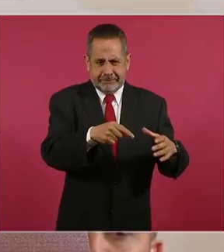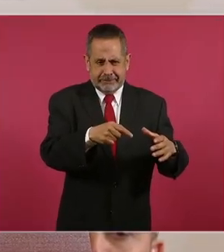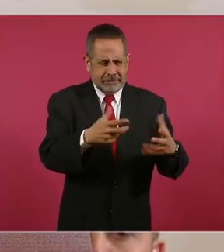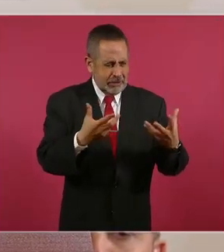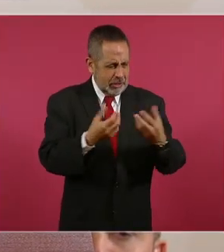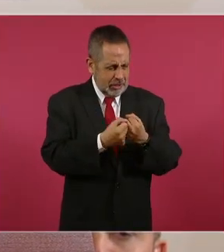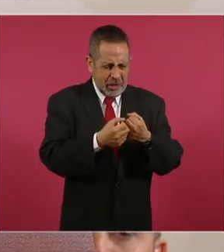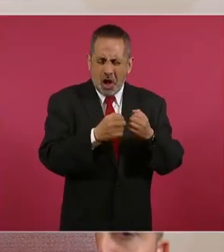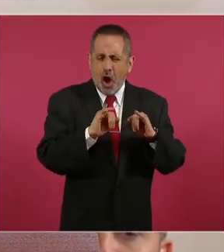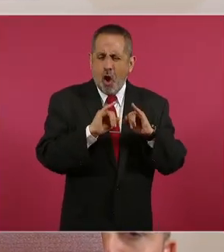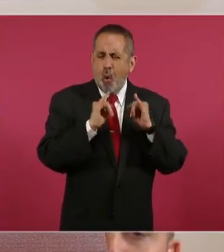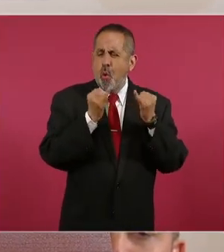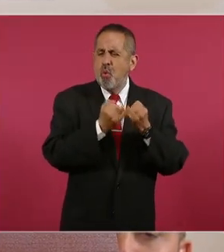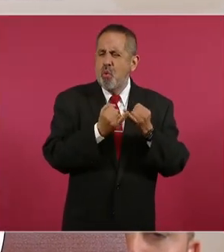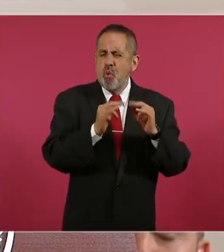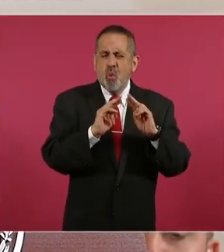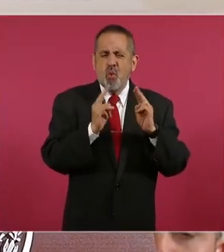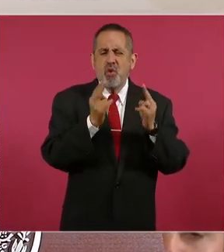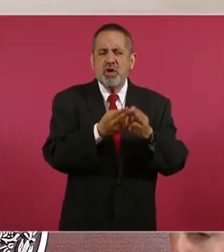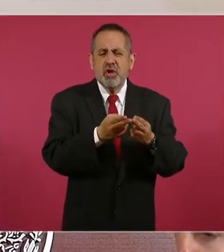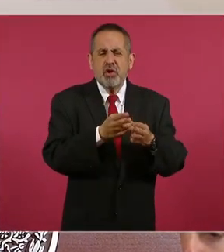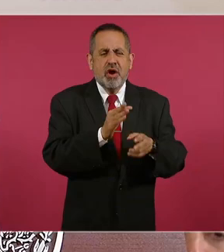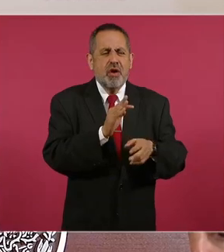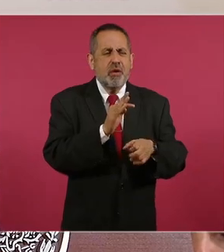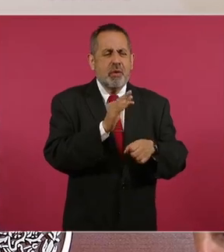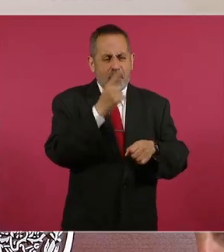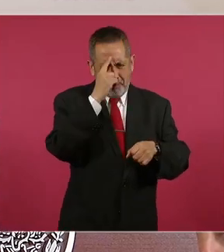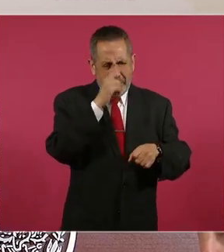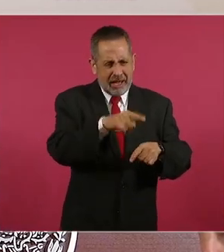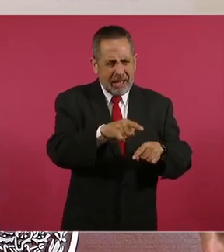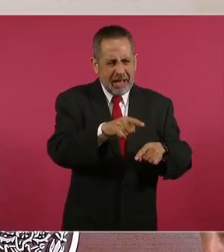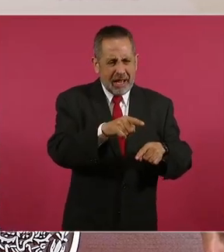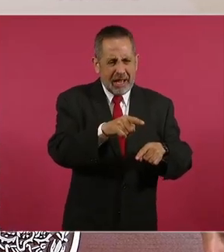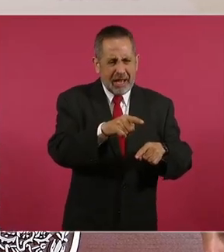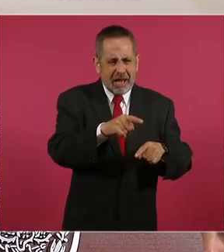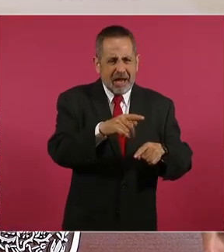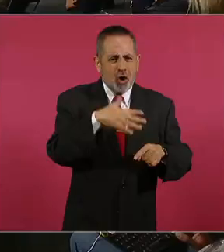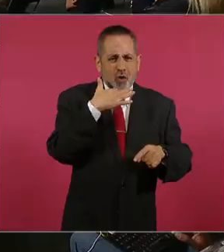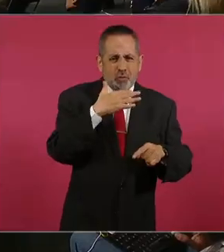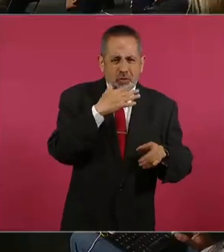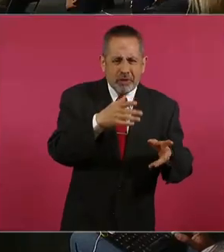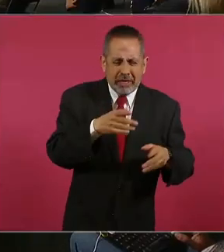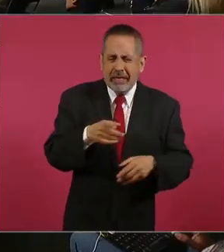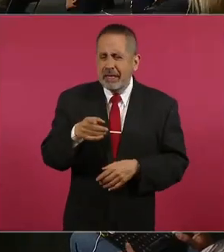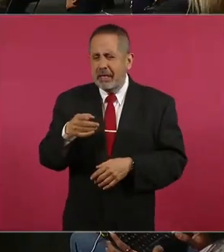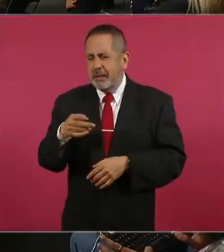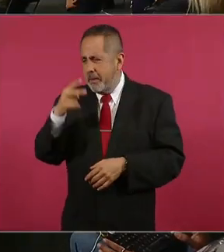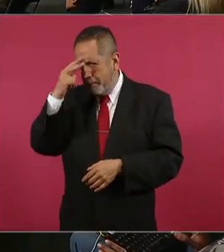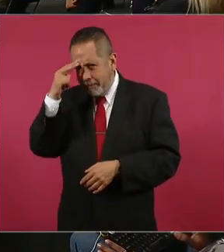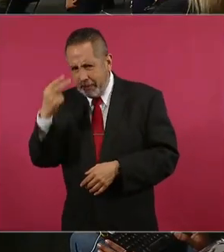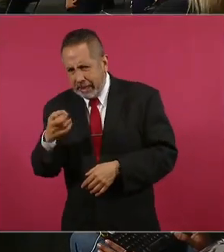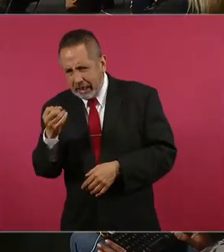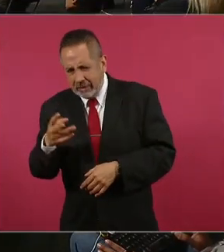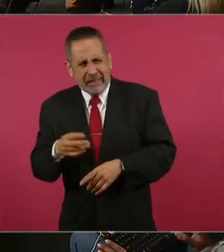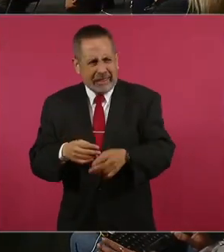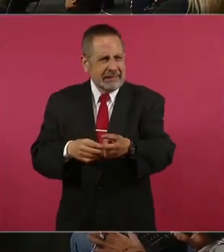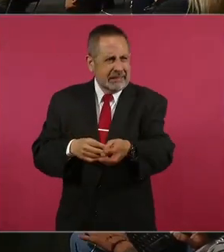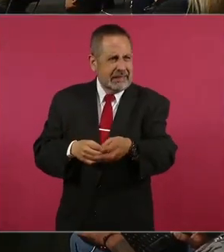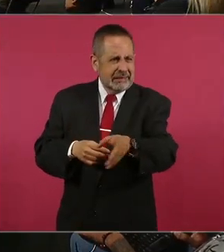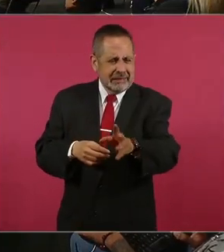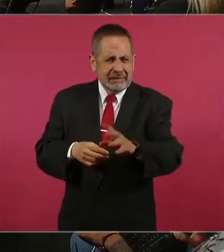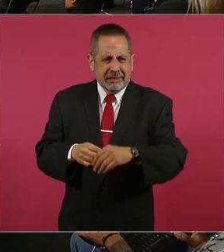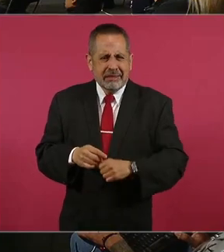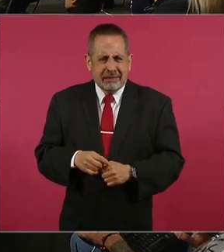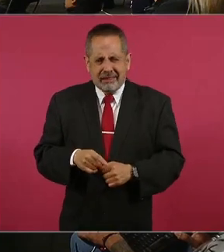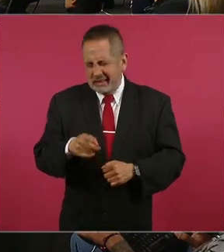Juntos Unidos a Favor de la Corrupción. Mexicanos. Esa. Se llama Mexicanos contra la Corrupción e